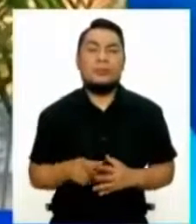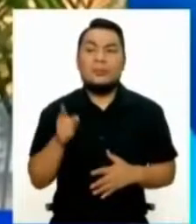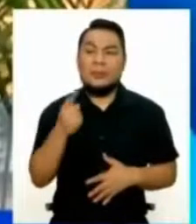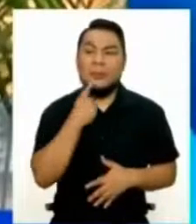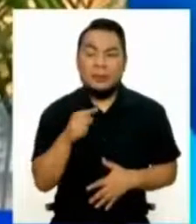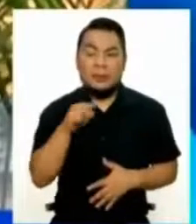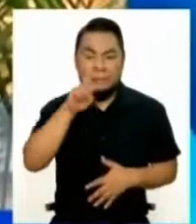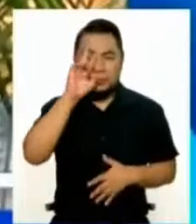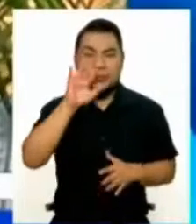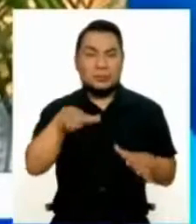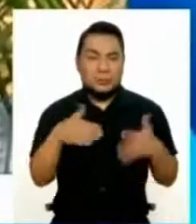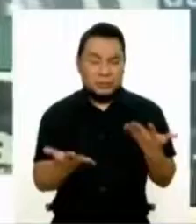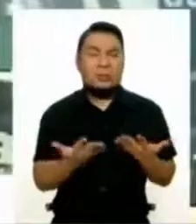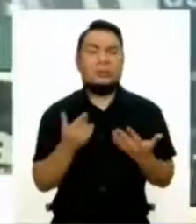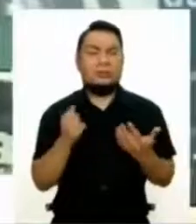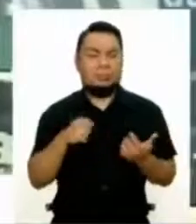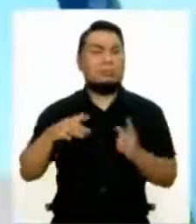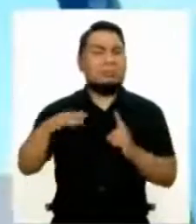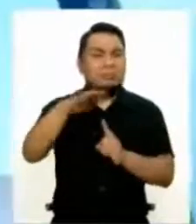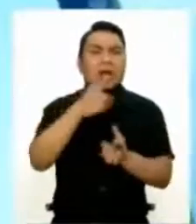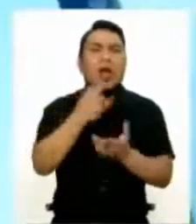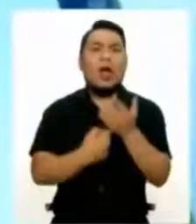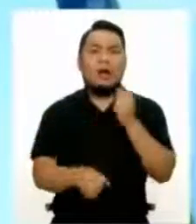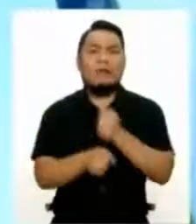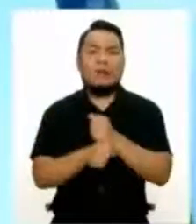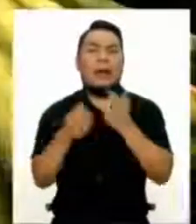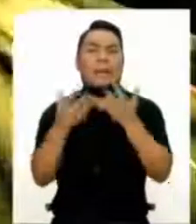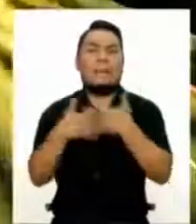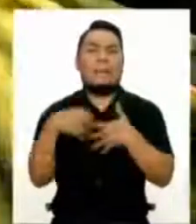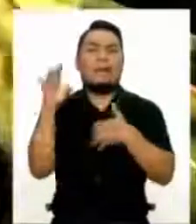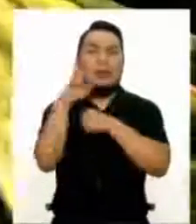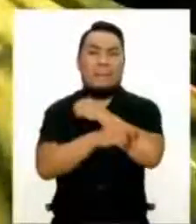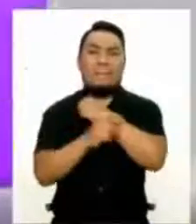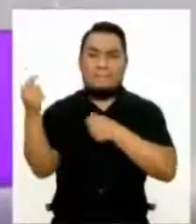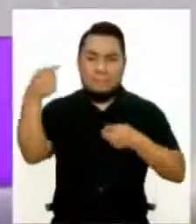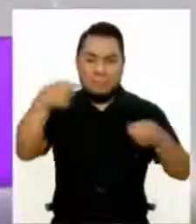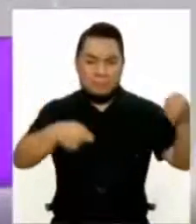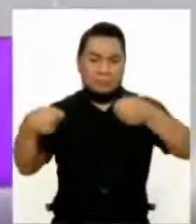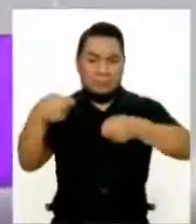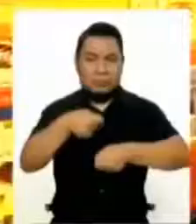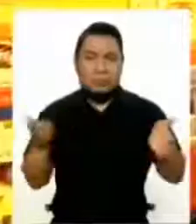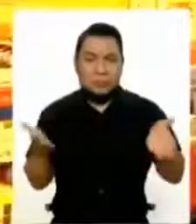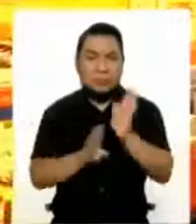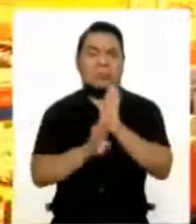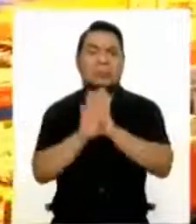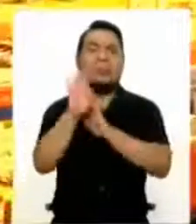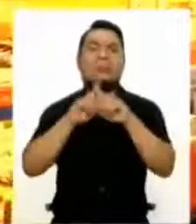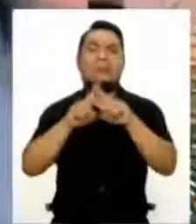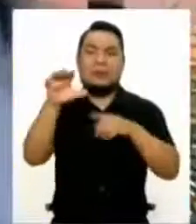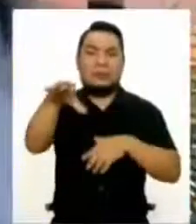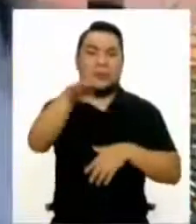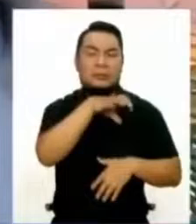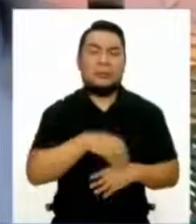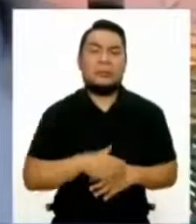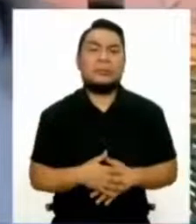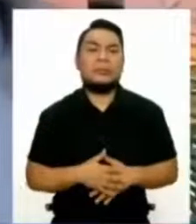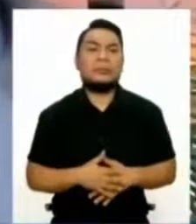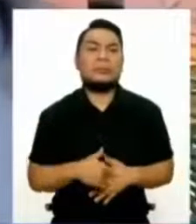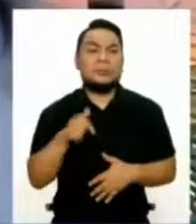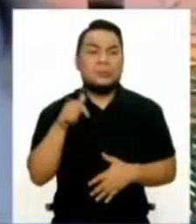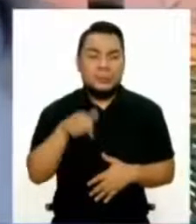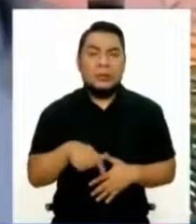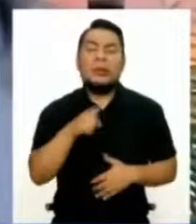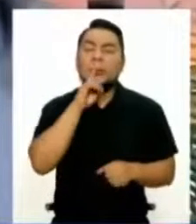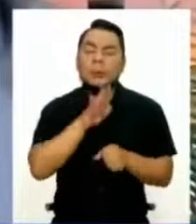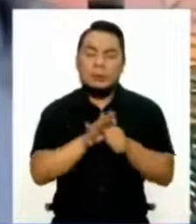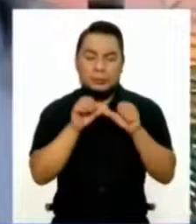Aseguró que en Perú existe un clima de confianza para el inversor extranjero a fin de impulsar el desarrollo de varios sectores. Reafirmando